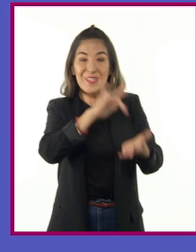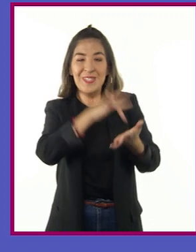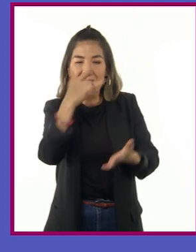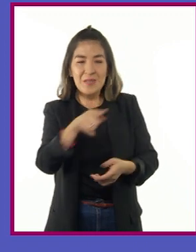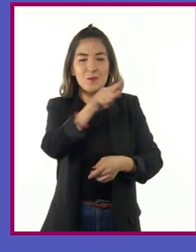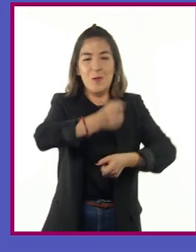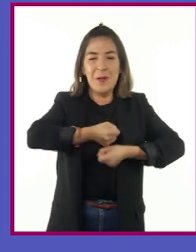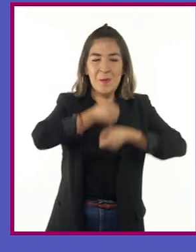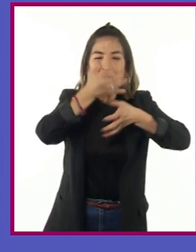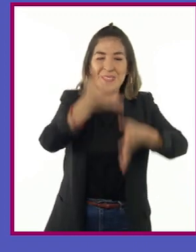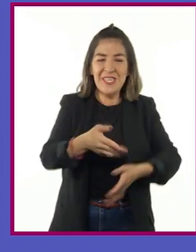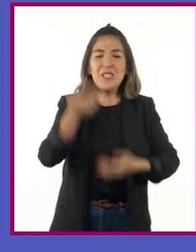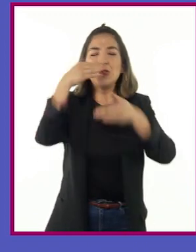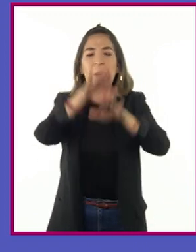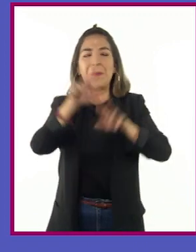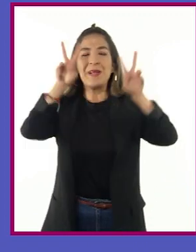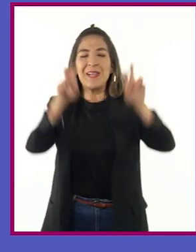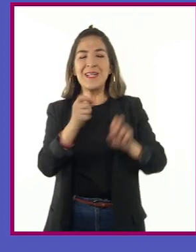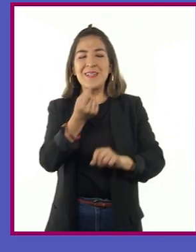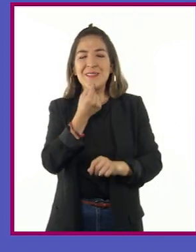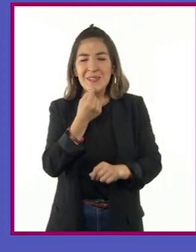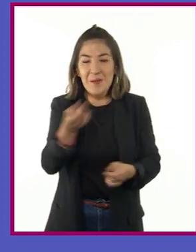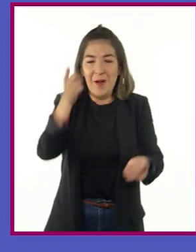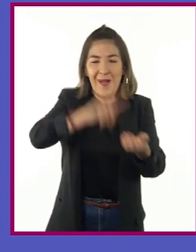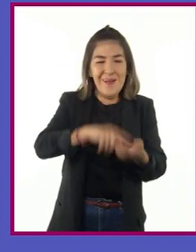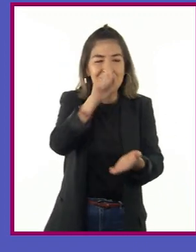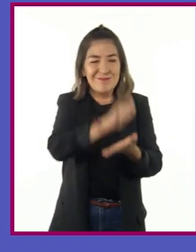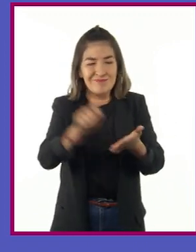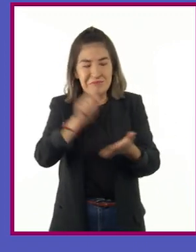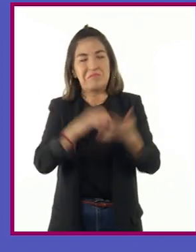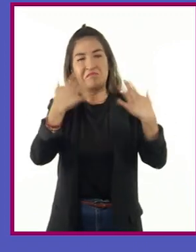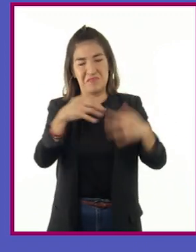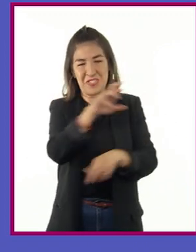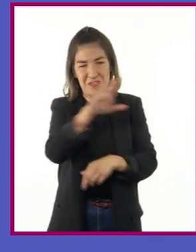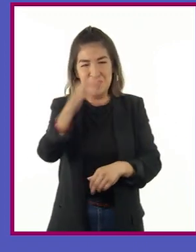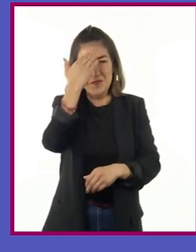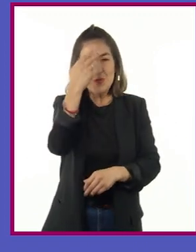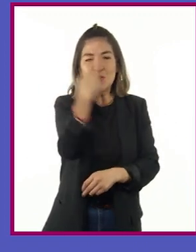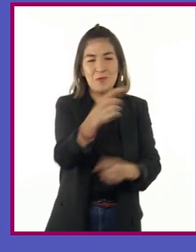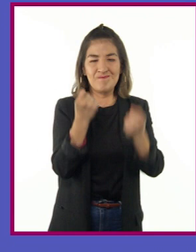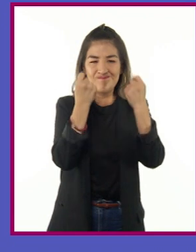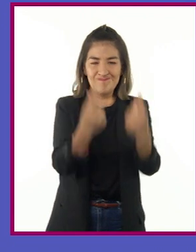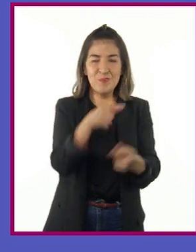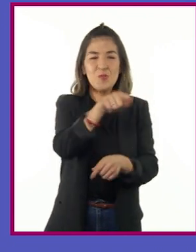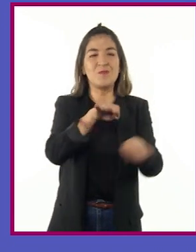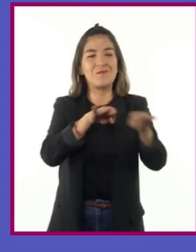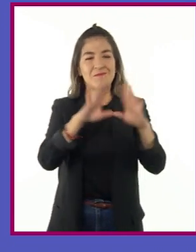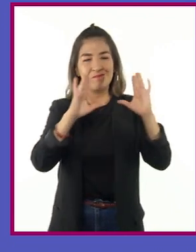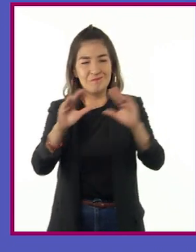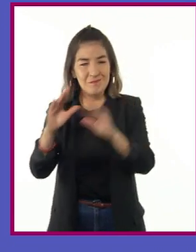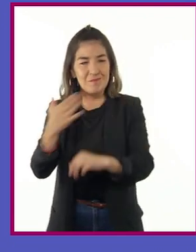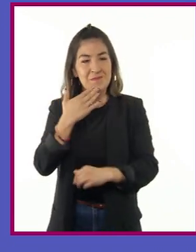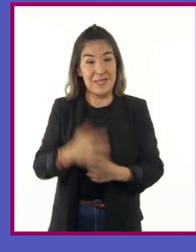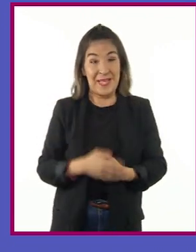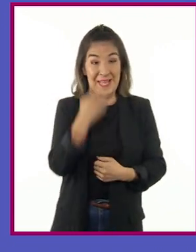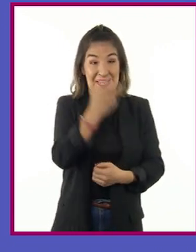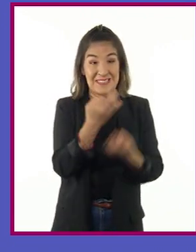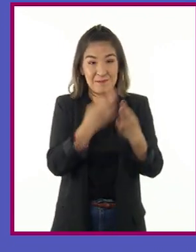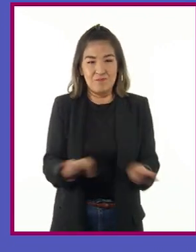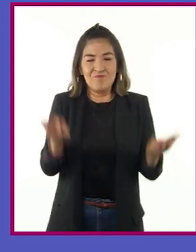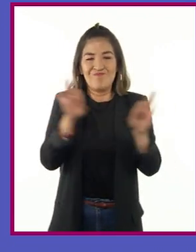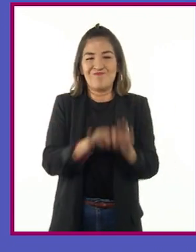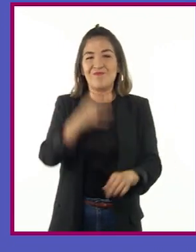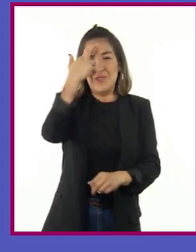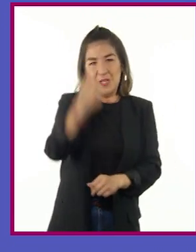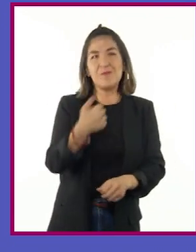del niño que había escrito y reconocían mi labor en enseñanza. Esta fue la razón sentimental por la que me decidí a